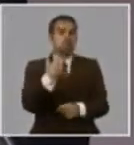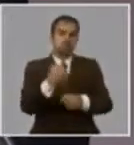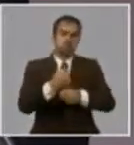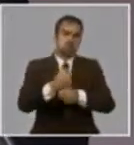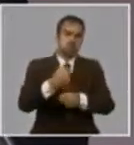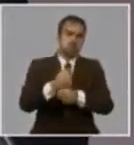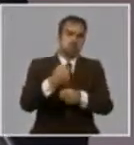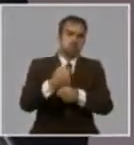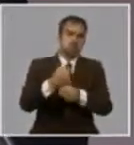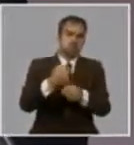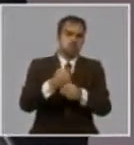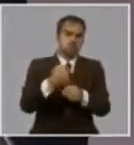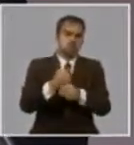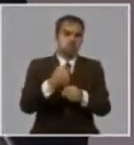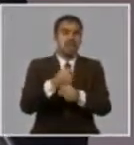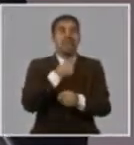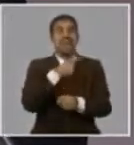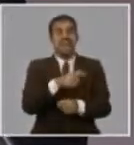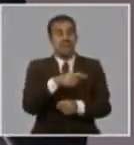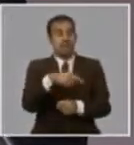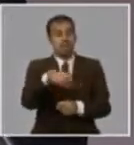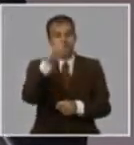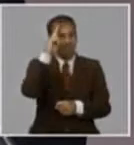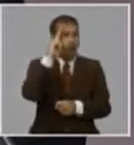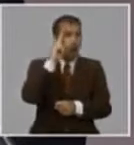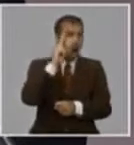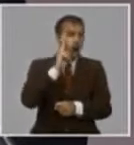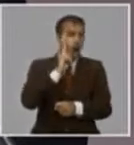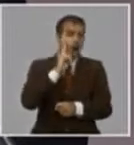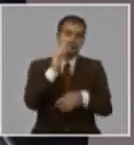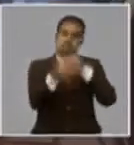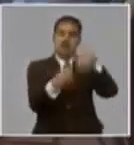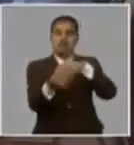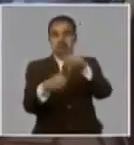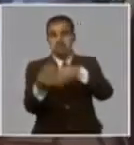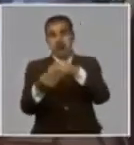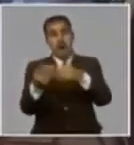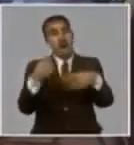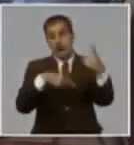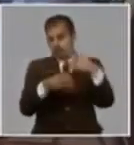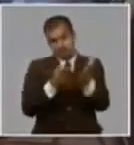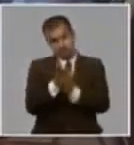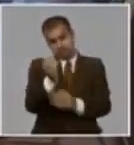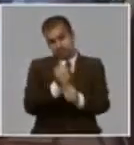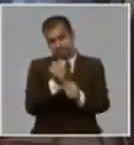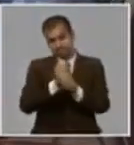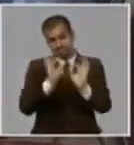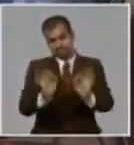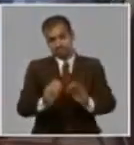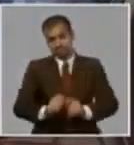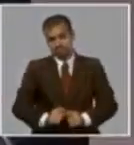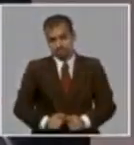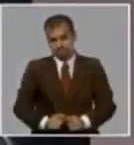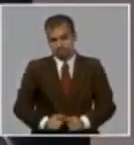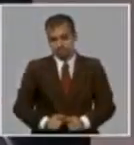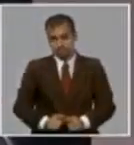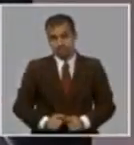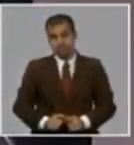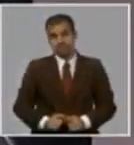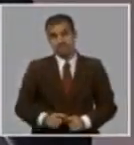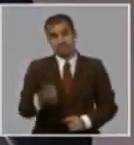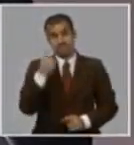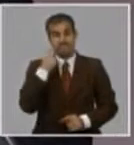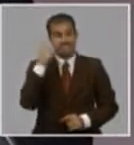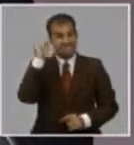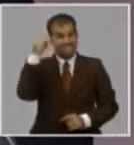bajar los más de más edades, y bueno, seguiremos en eso. ¿Eso es lo que impacta también, que no se pueden instalar más servicios de gente? Eso es lo que ha impactado, que no